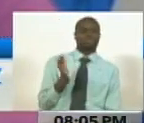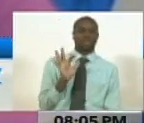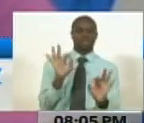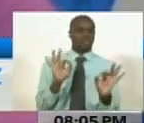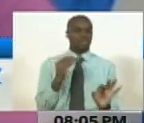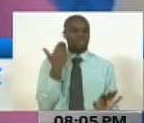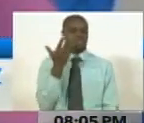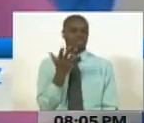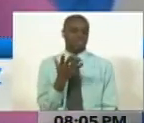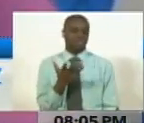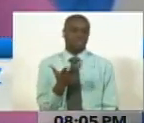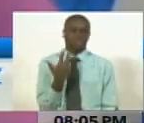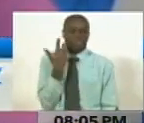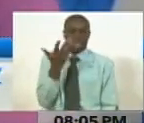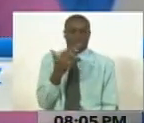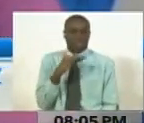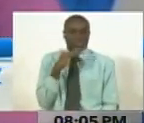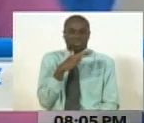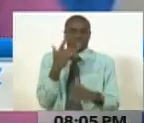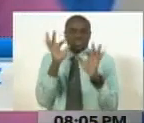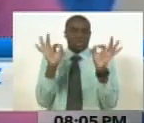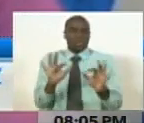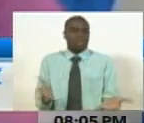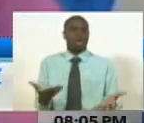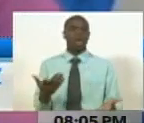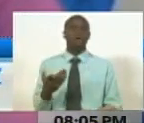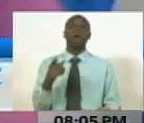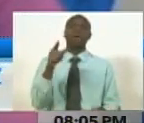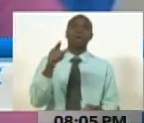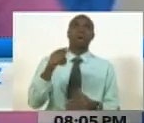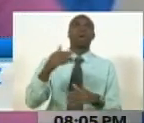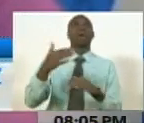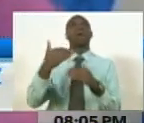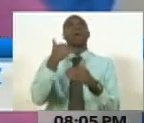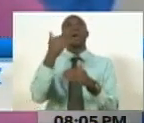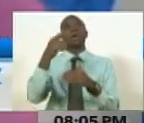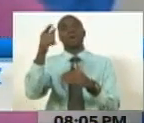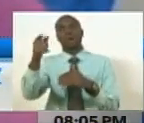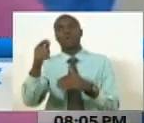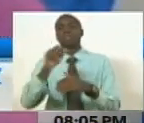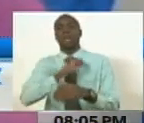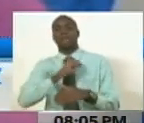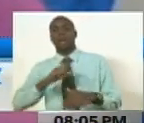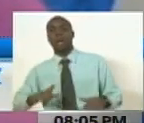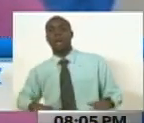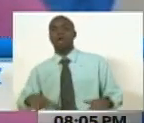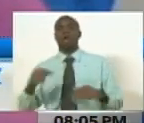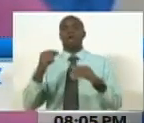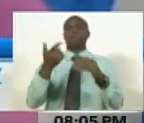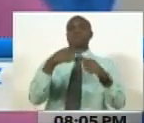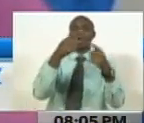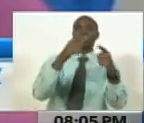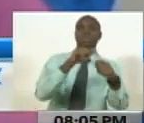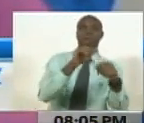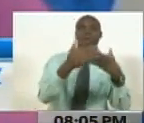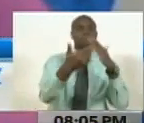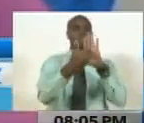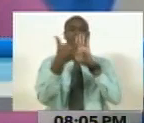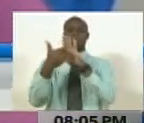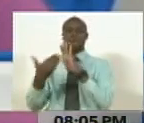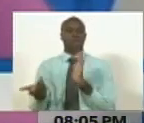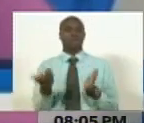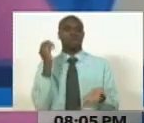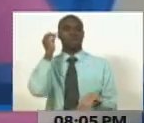Es vulgar que se amenace al hermano pueblo de la República y del Salvador. Son pueblos que